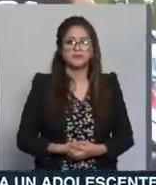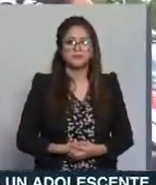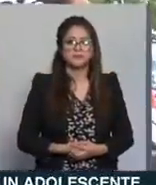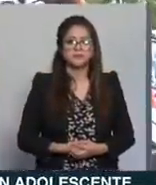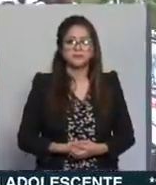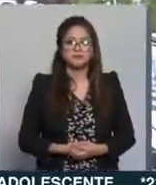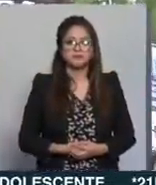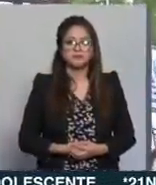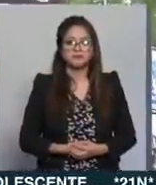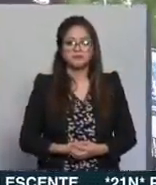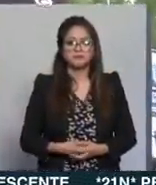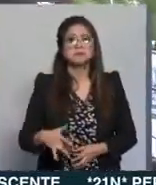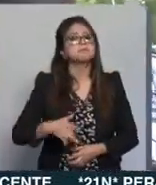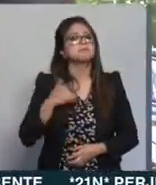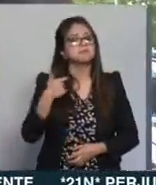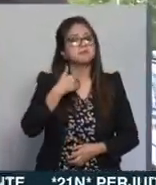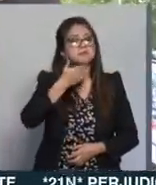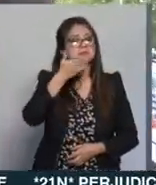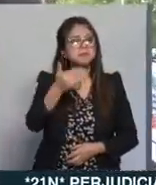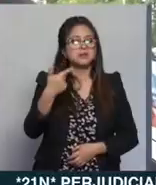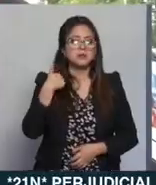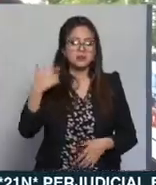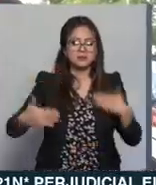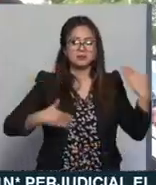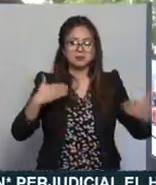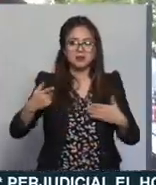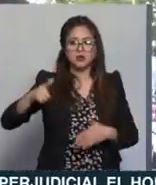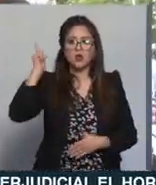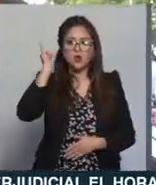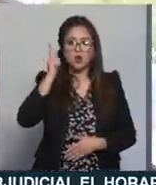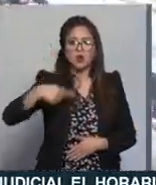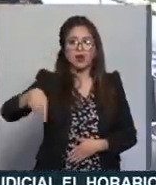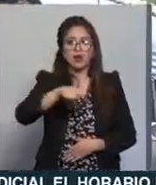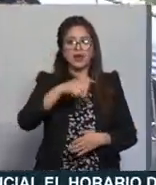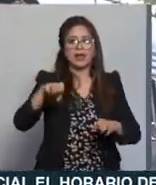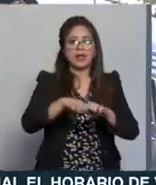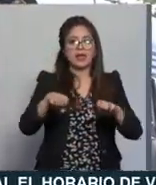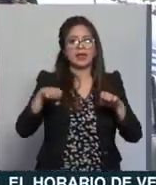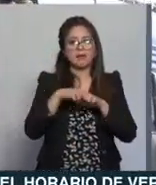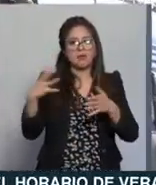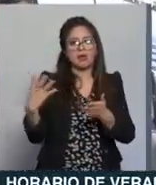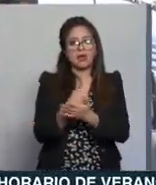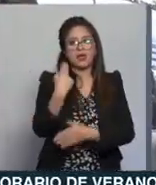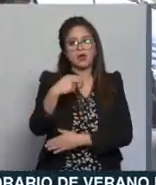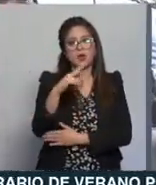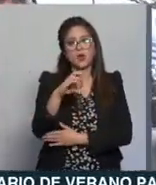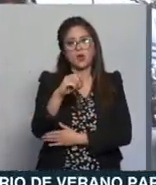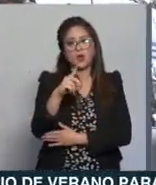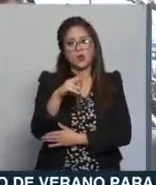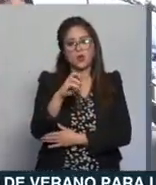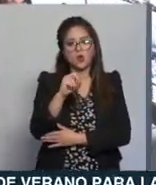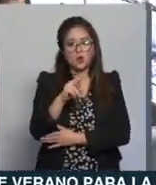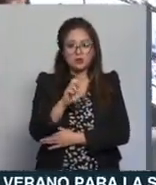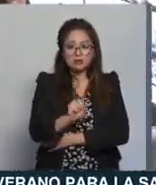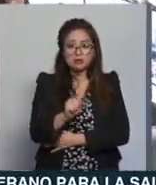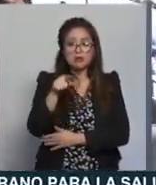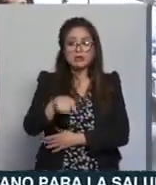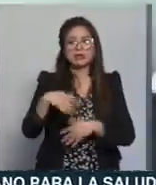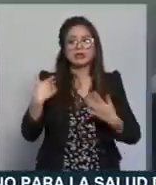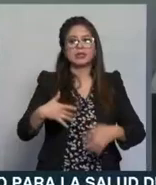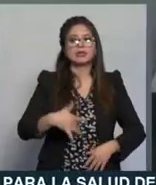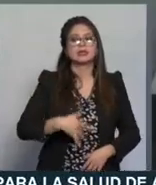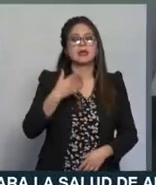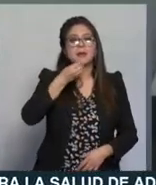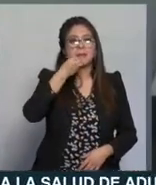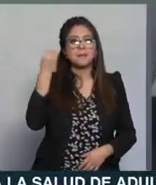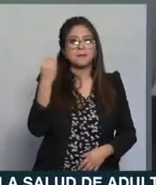Muy bien, con mucho ánimo y entusiasmo, esperando que nuestro equipo gane. Cóndors, el abrir la temporada el kickoff es algo sensacional para nosotros.